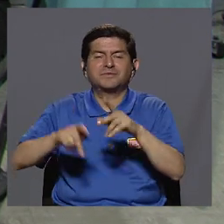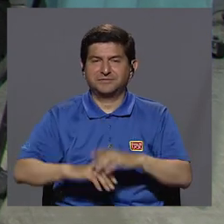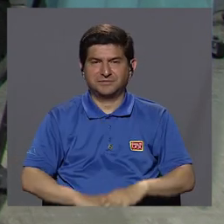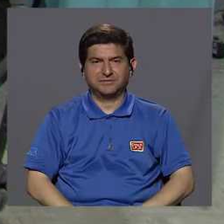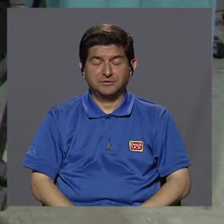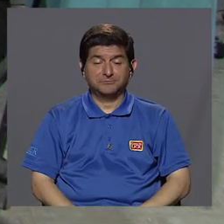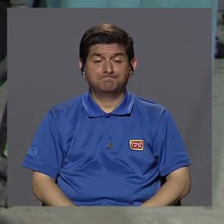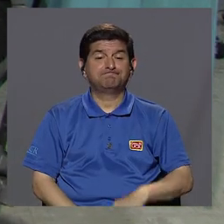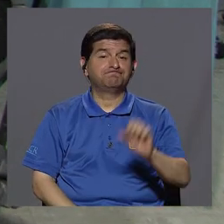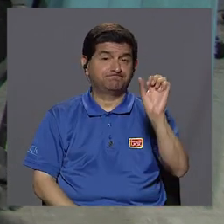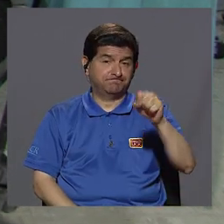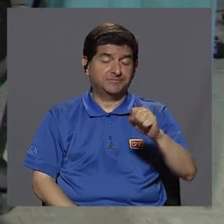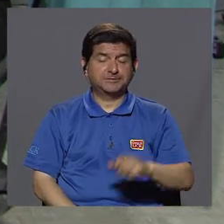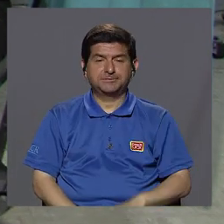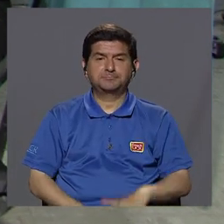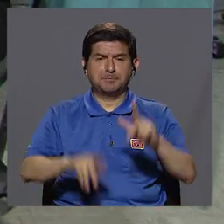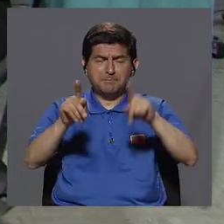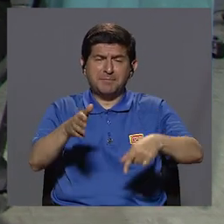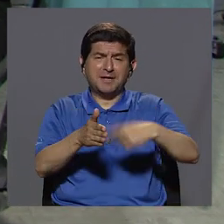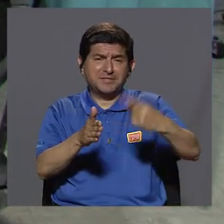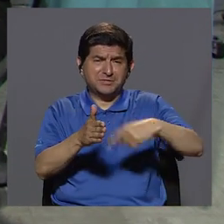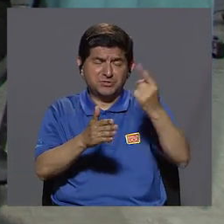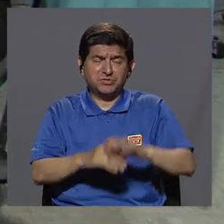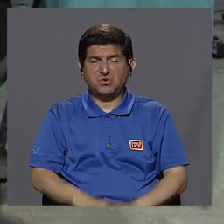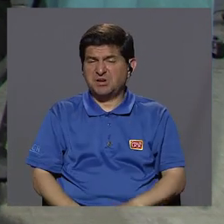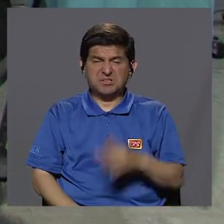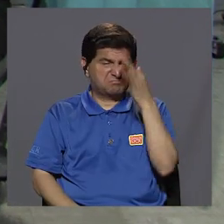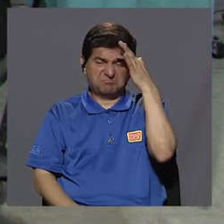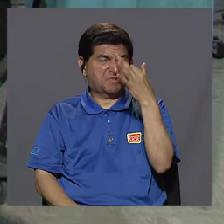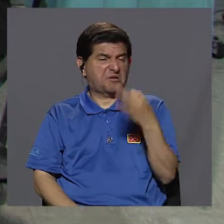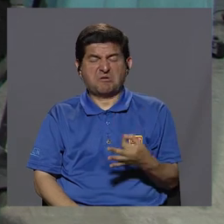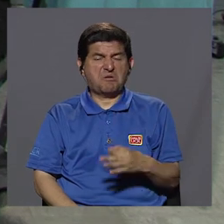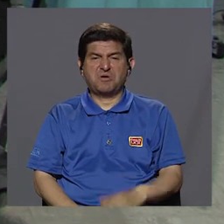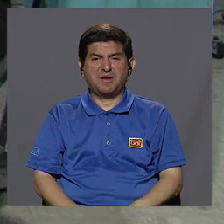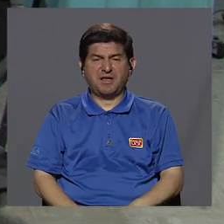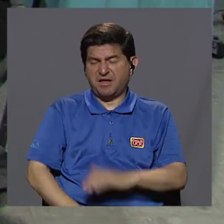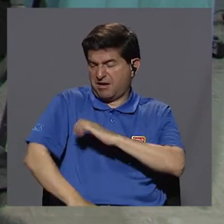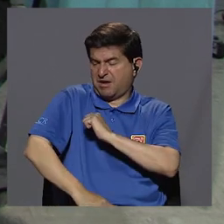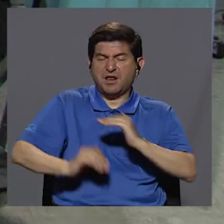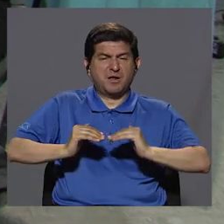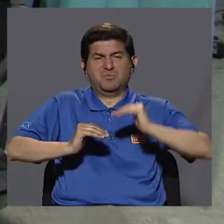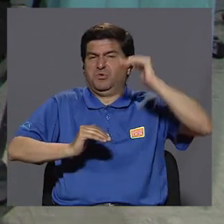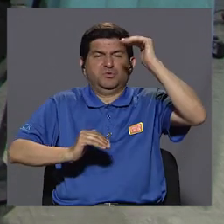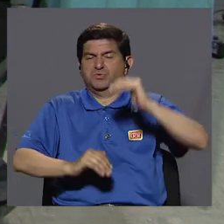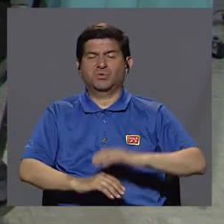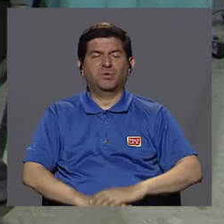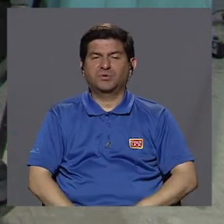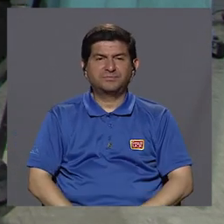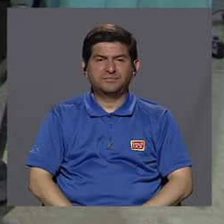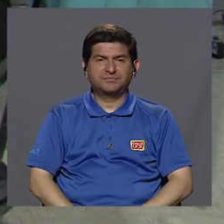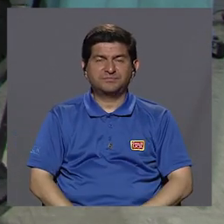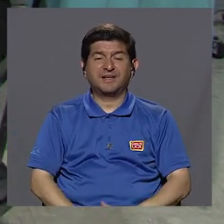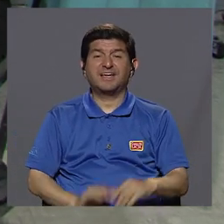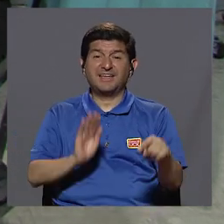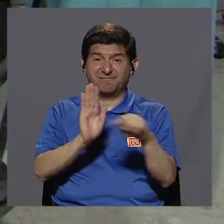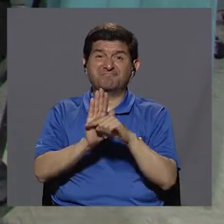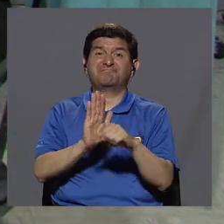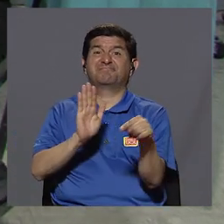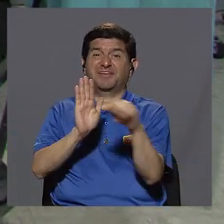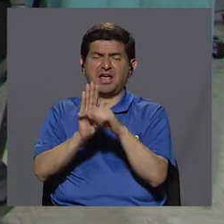si hay pacientes que muchas veces son escépticos que no creen que la presión se le subió es la negación